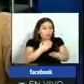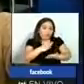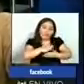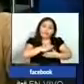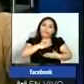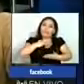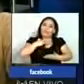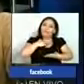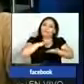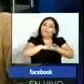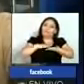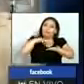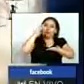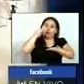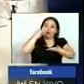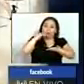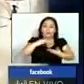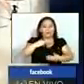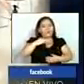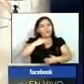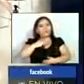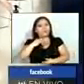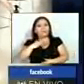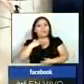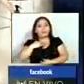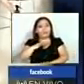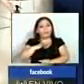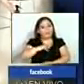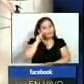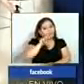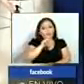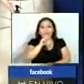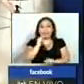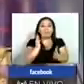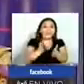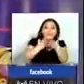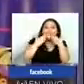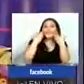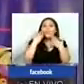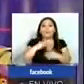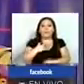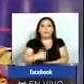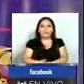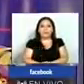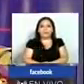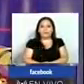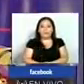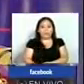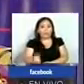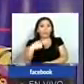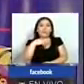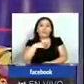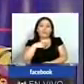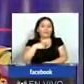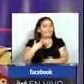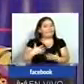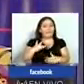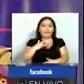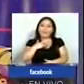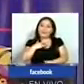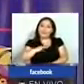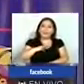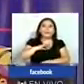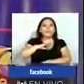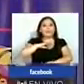Mi mayor satisfacción Es verte alegre Me voy con la satisfacción De que se les entregó Todo